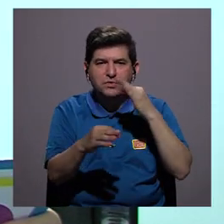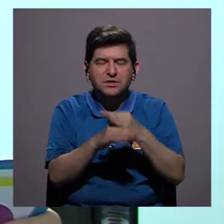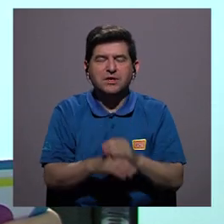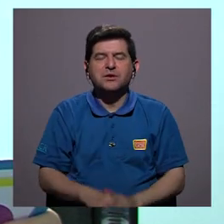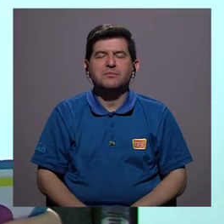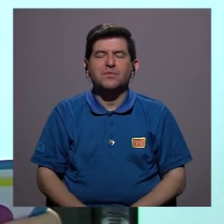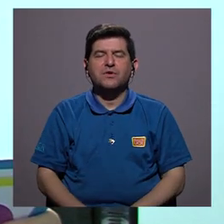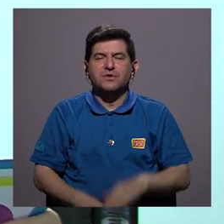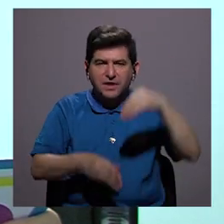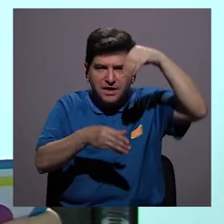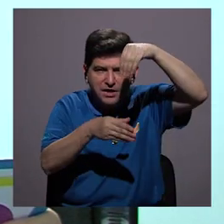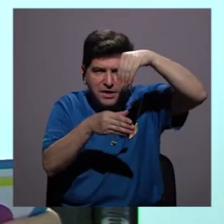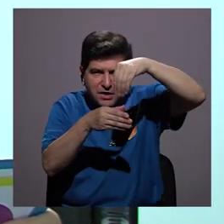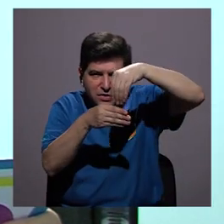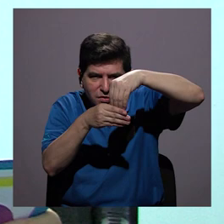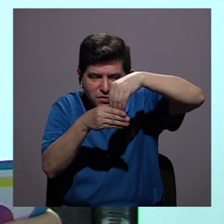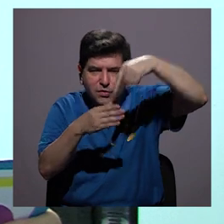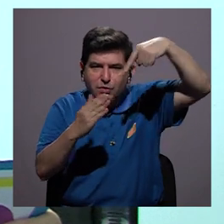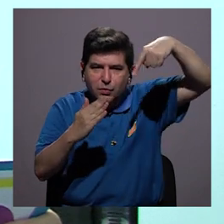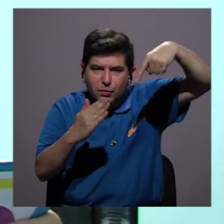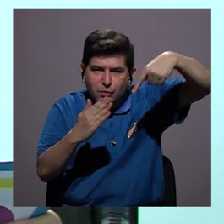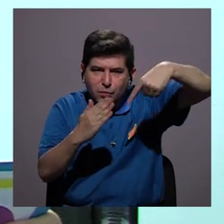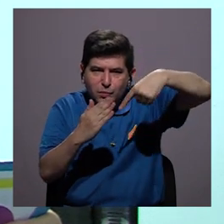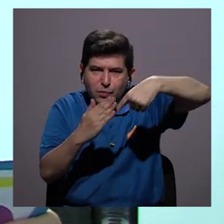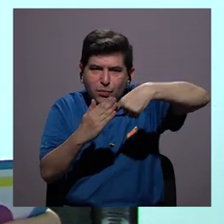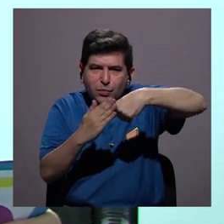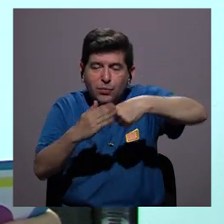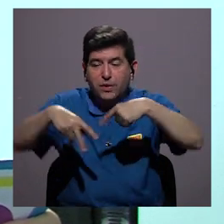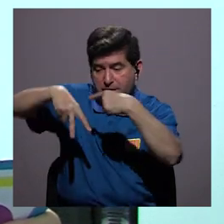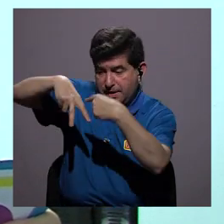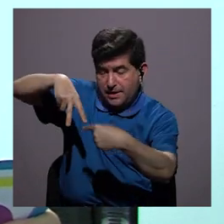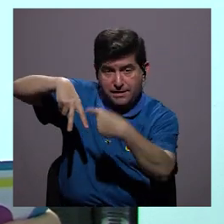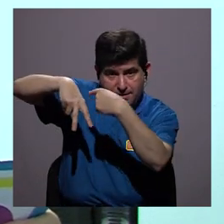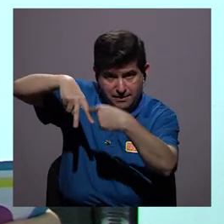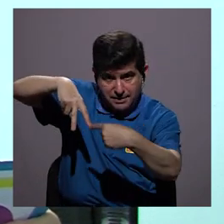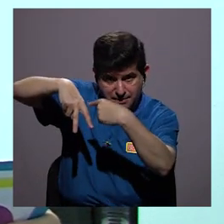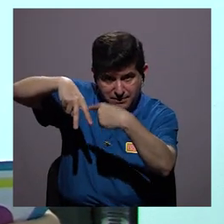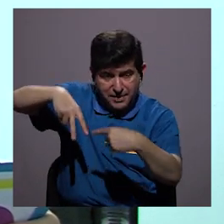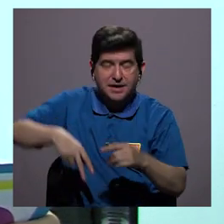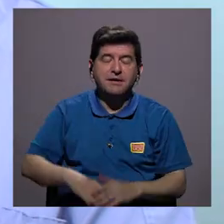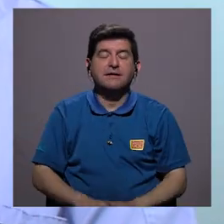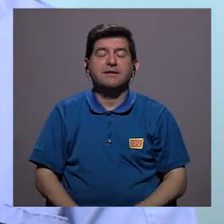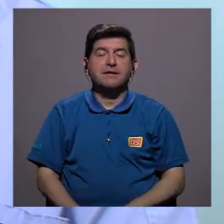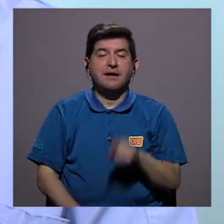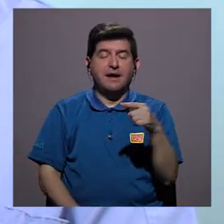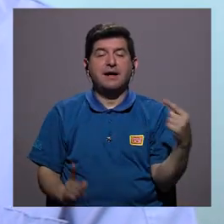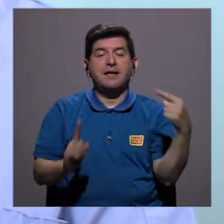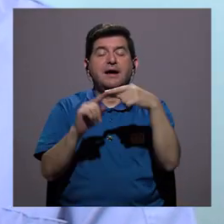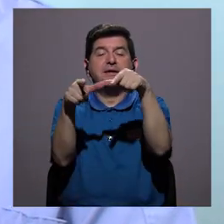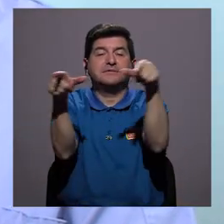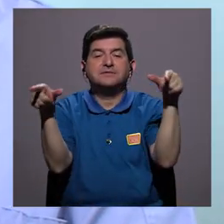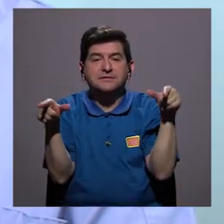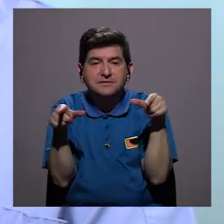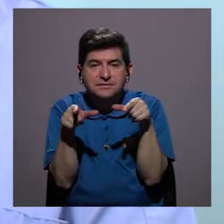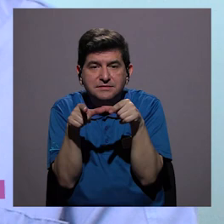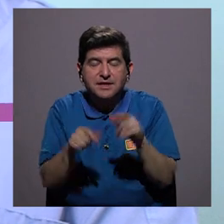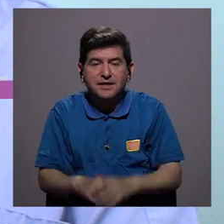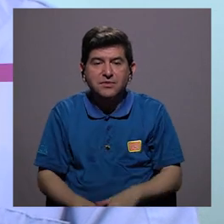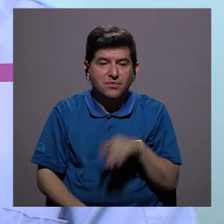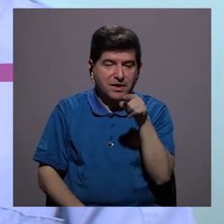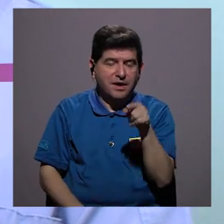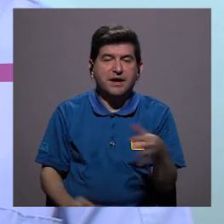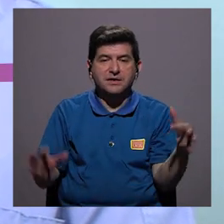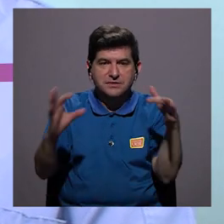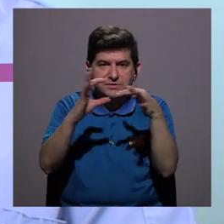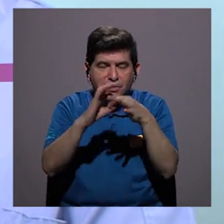con radiofrecuencia, que es la introducción de un catéter a través de media pierna en la vena safena mayor, que se lleva hasta el sitio, digamos, donde esta